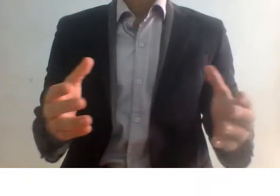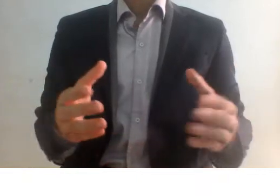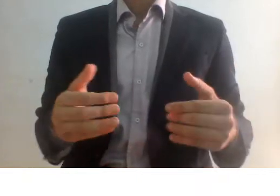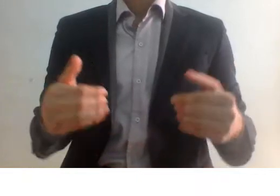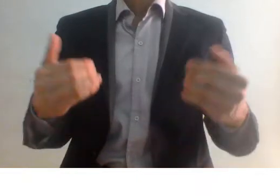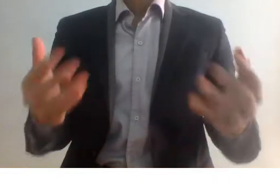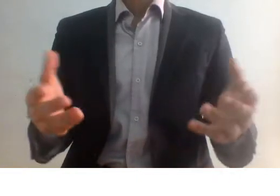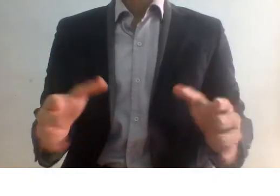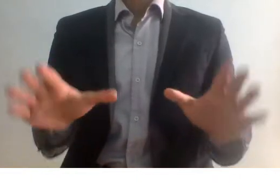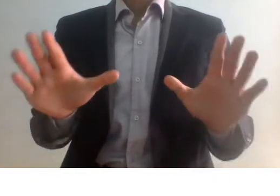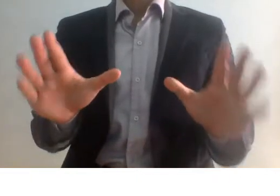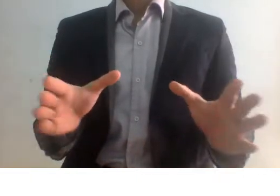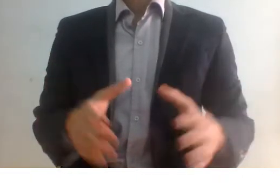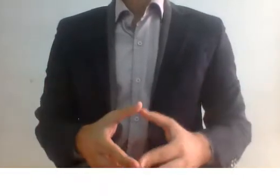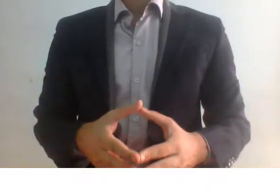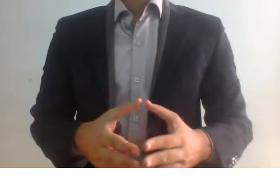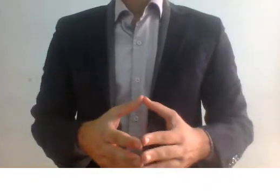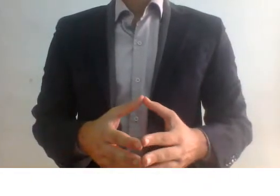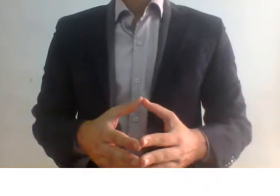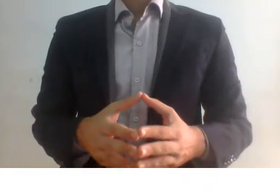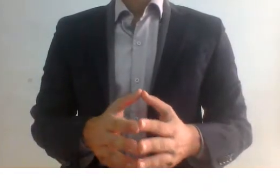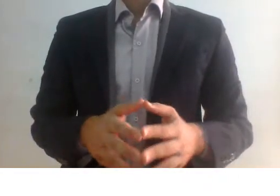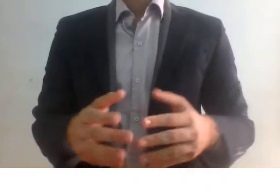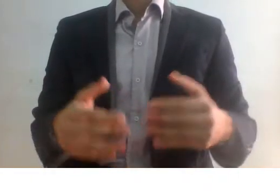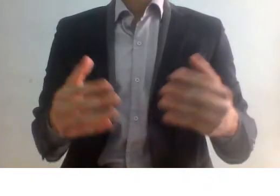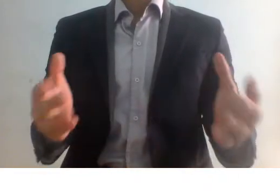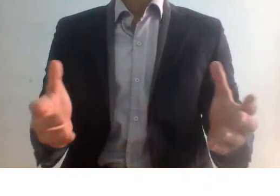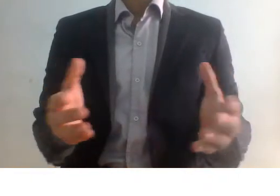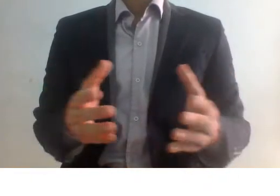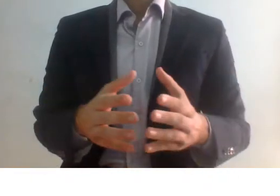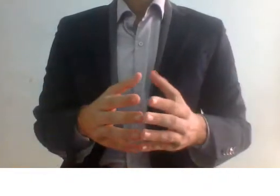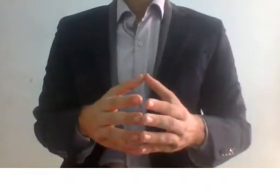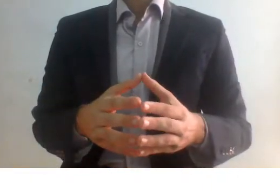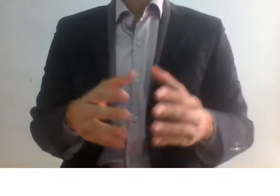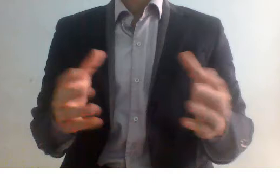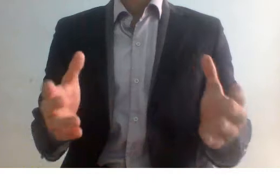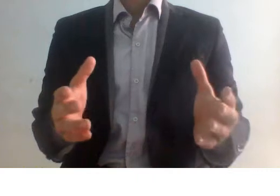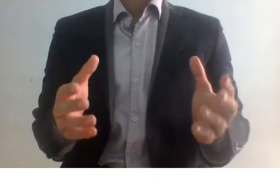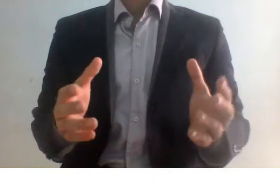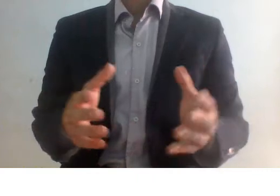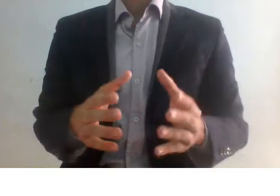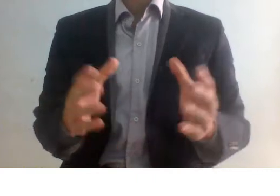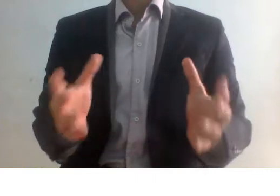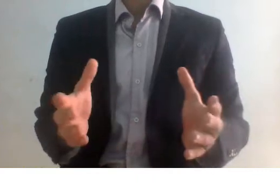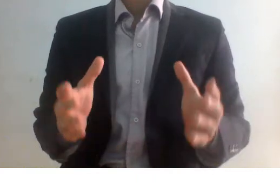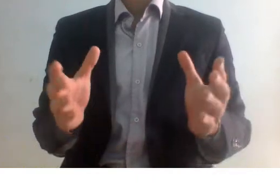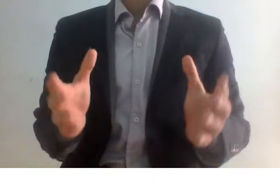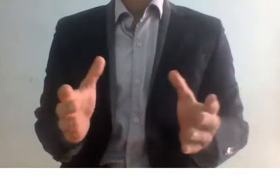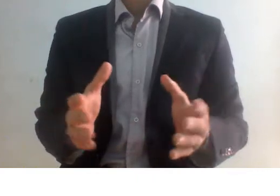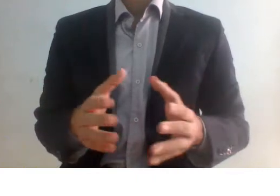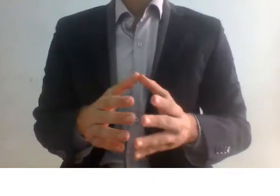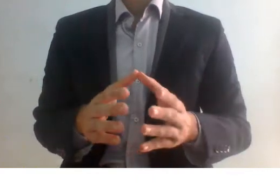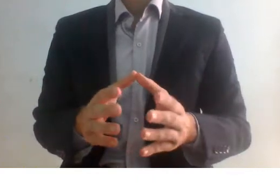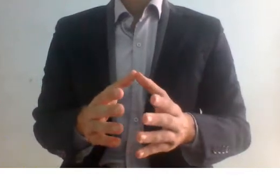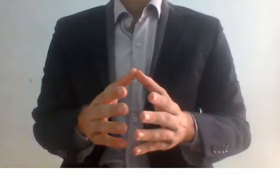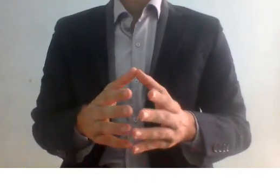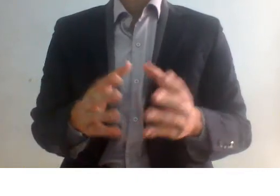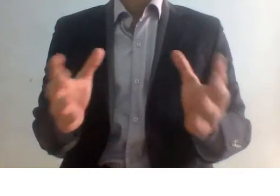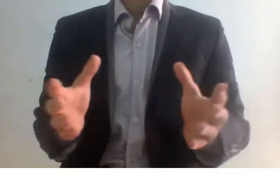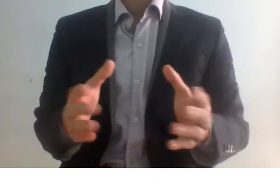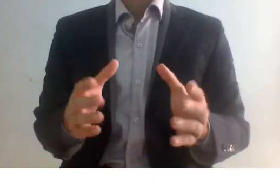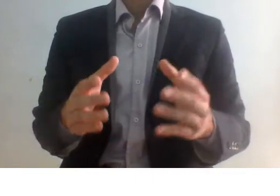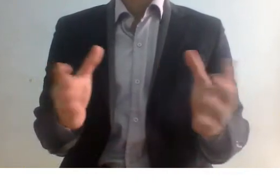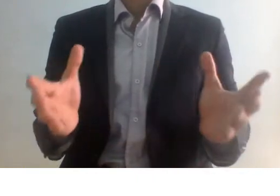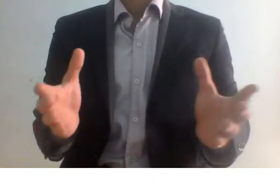esquema. Y yo solamente les voy a hacer un pequeño cuestionamiento. Precisamente hace muchísimos años la esclavitud era